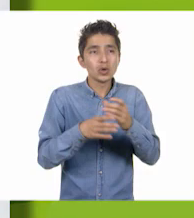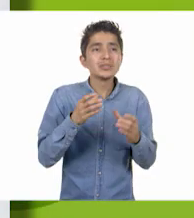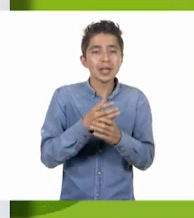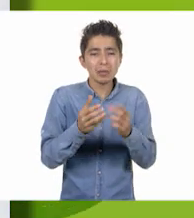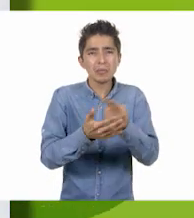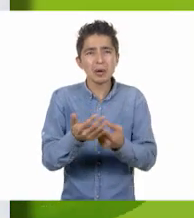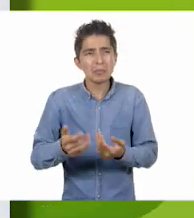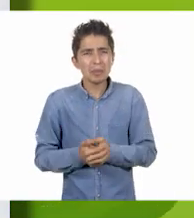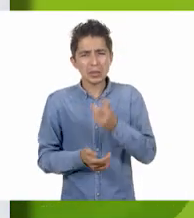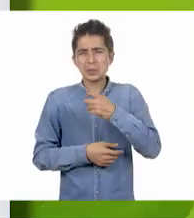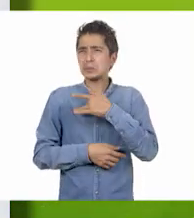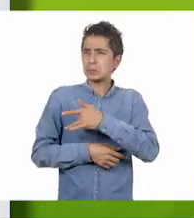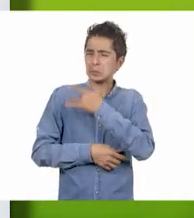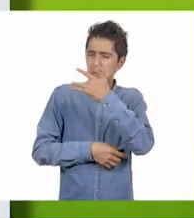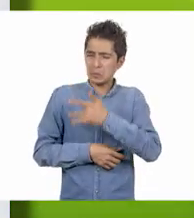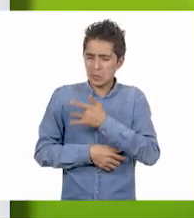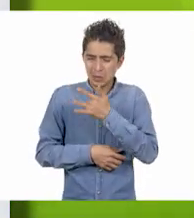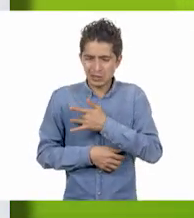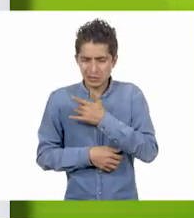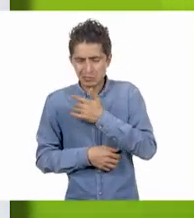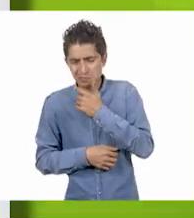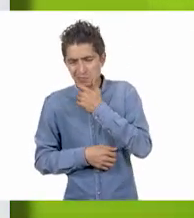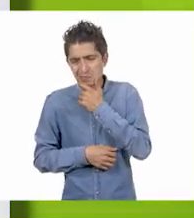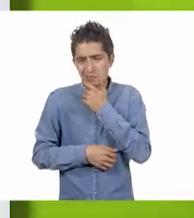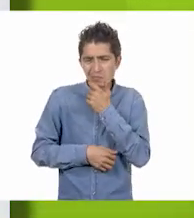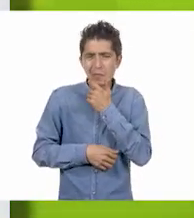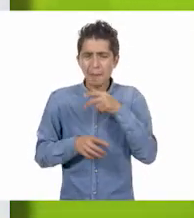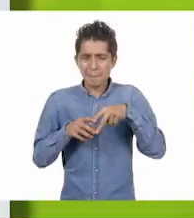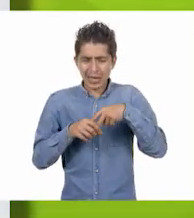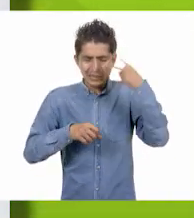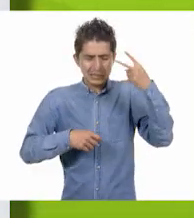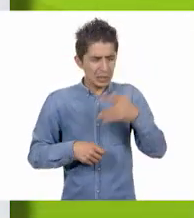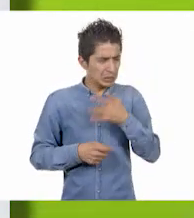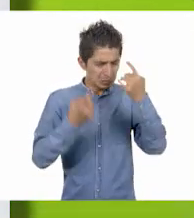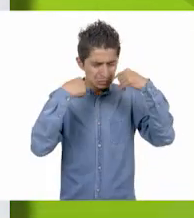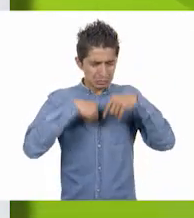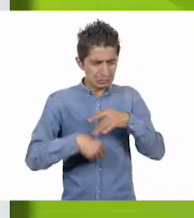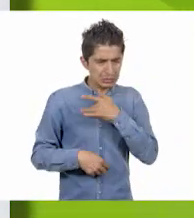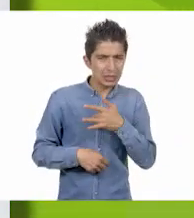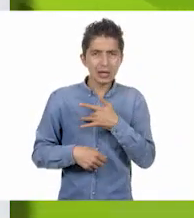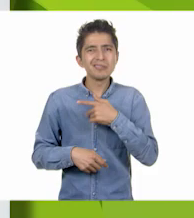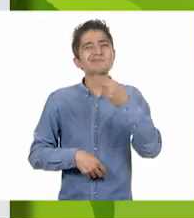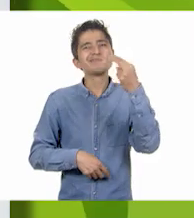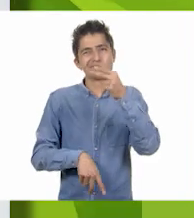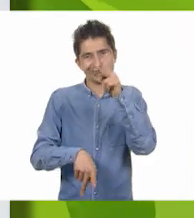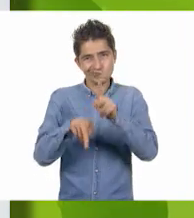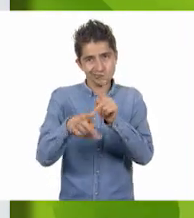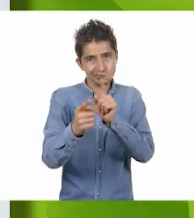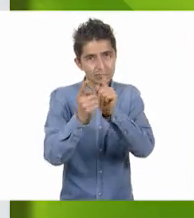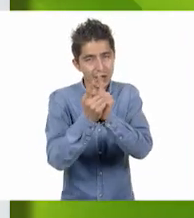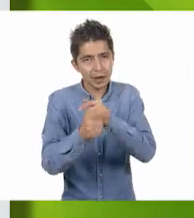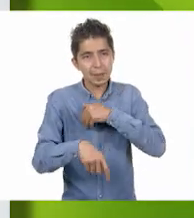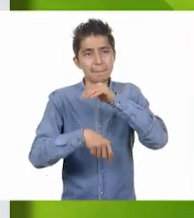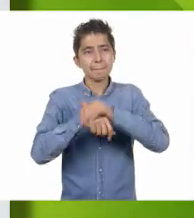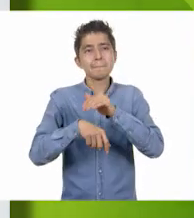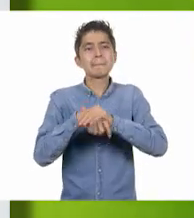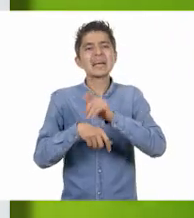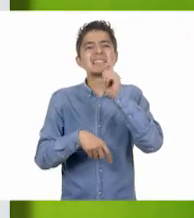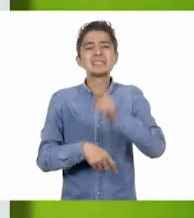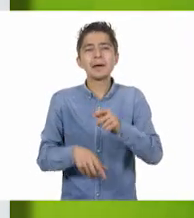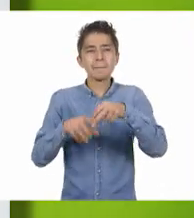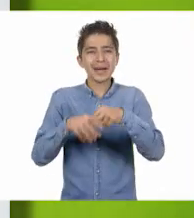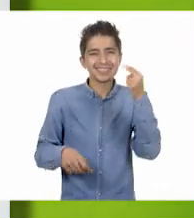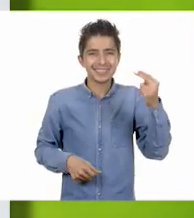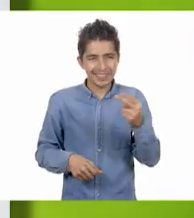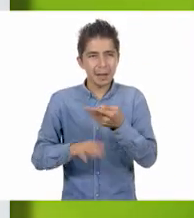Y esto me hace sentir vacío. Necesitamos hablar. Tu amigo vacío,